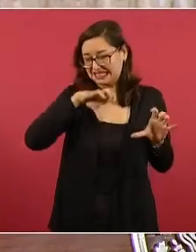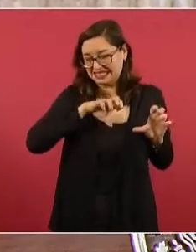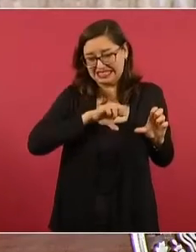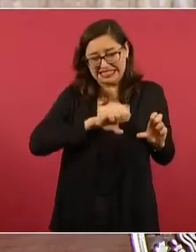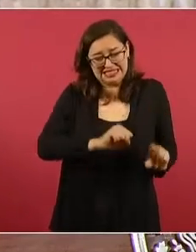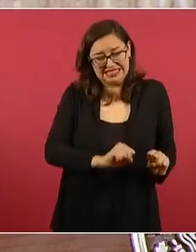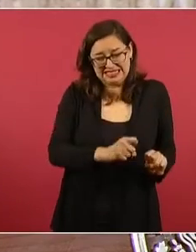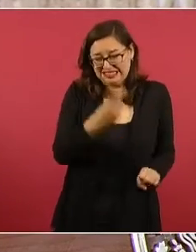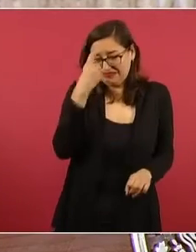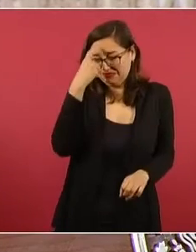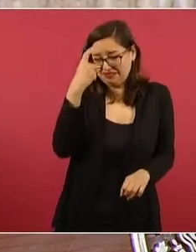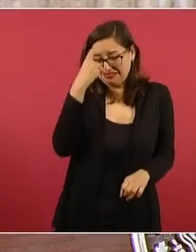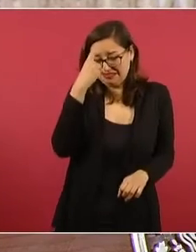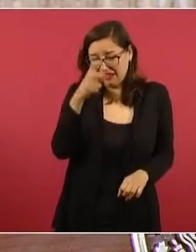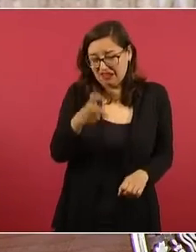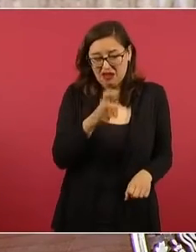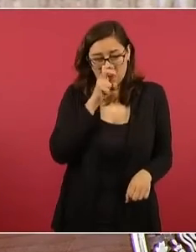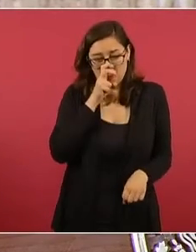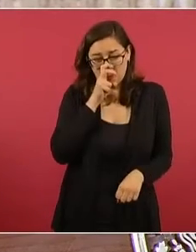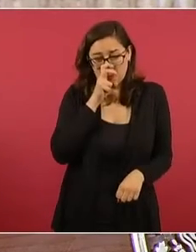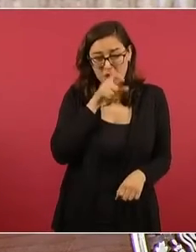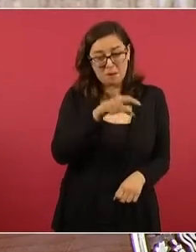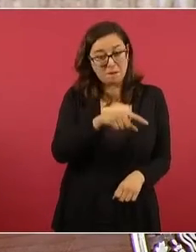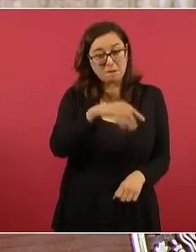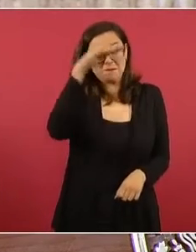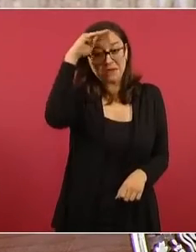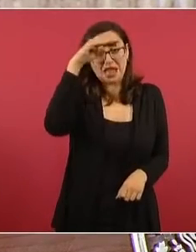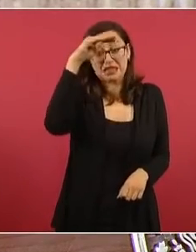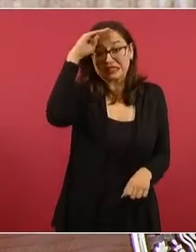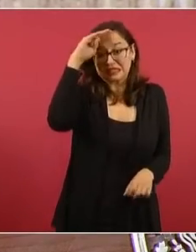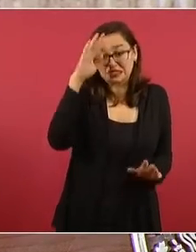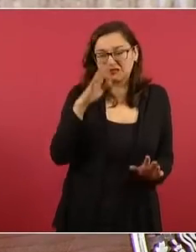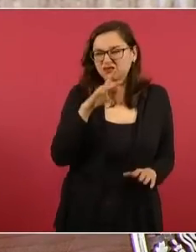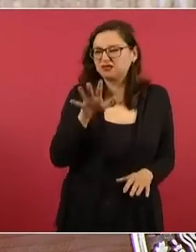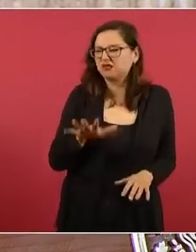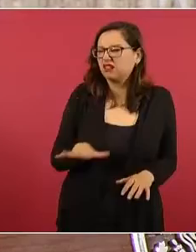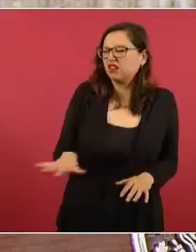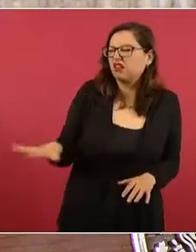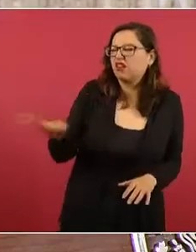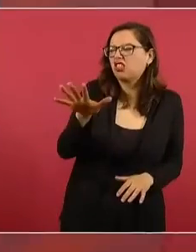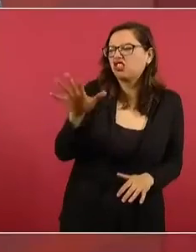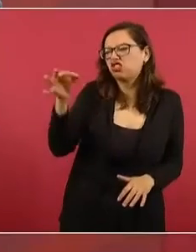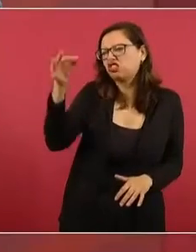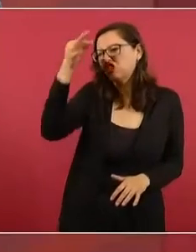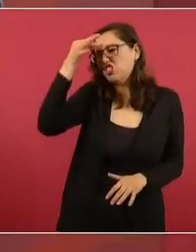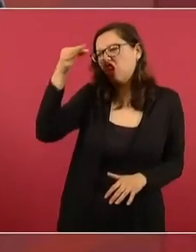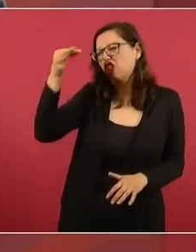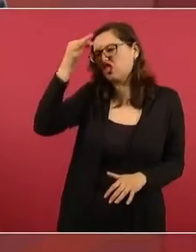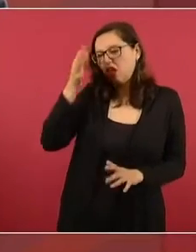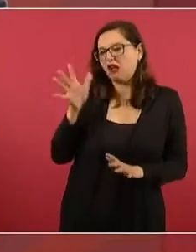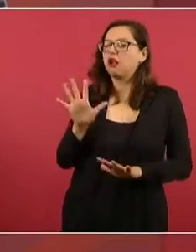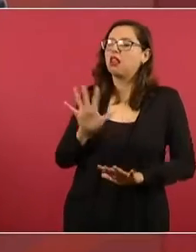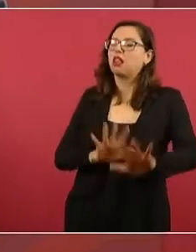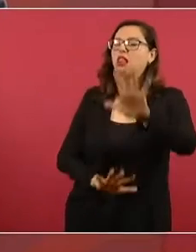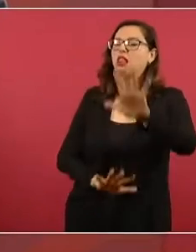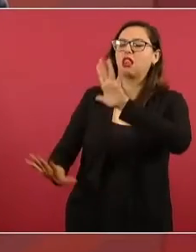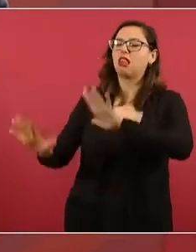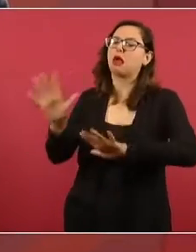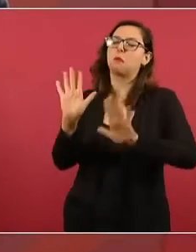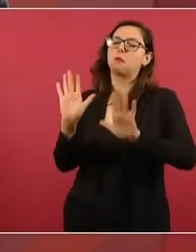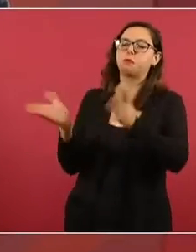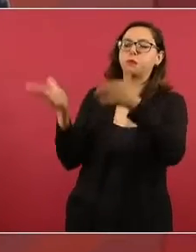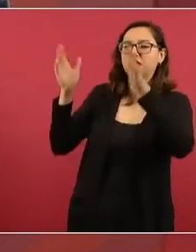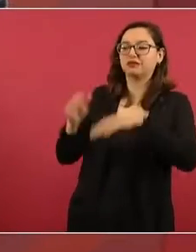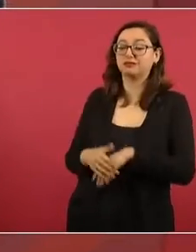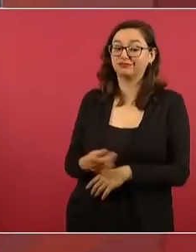es tonto, de que se le puede manipular. Yo siempre digo que el tonto es el